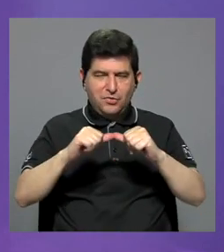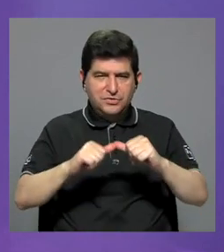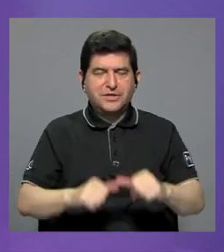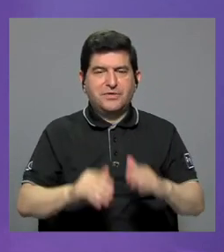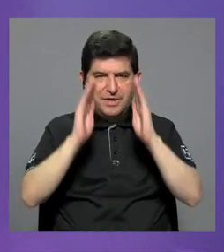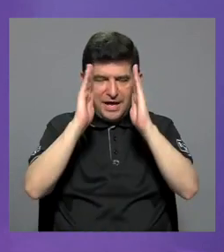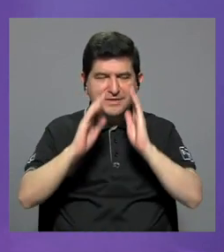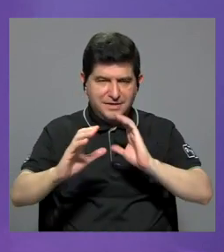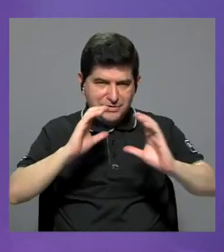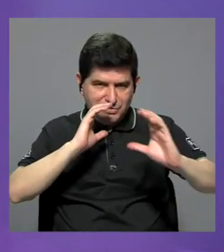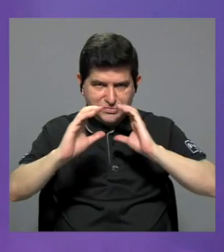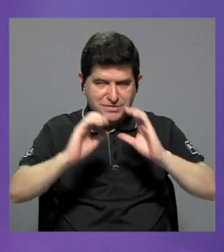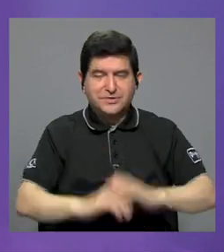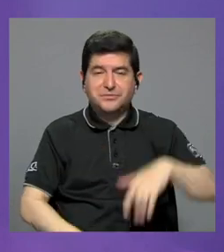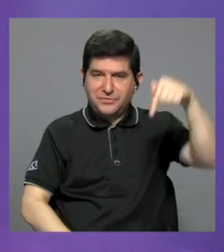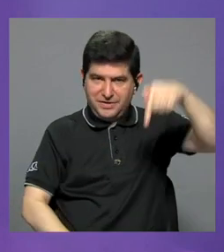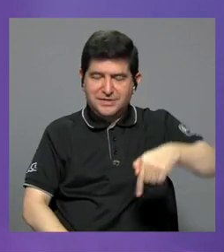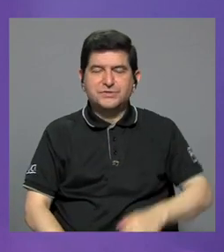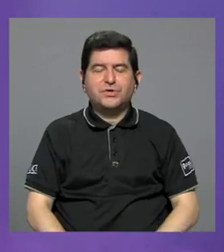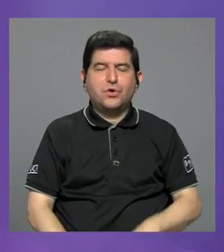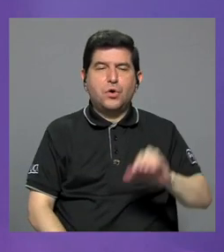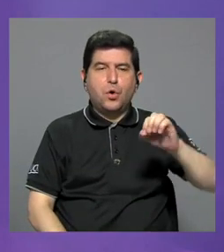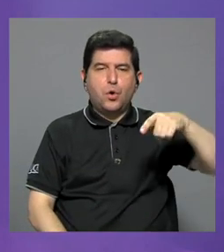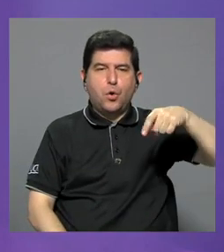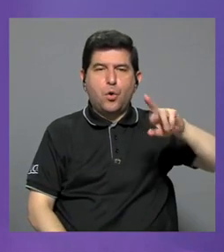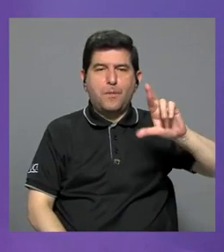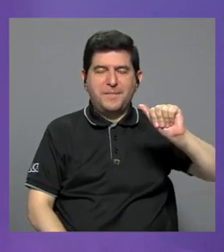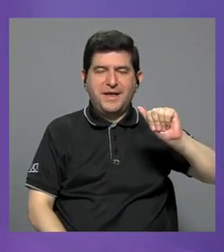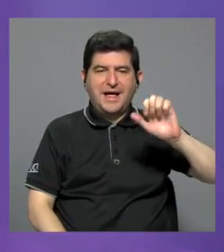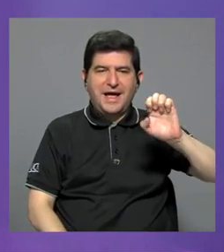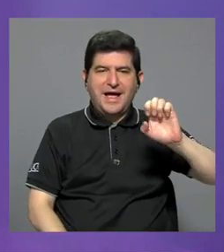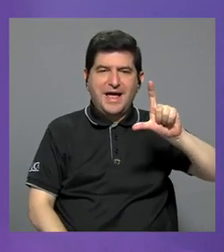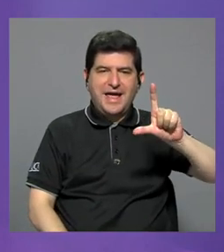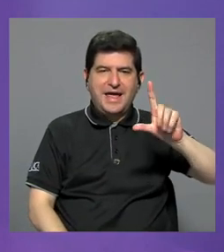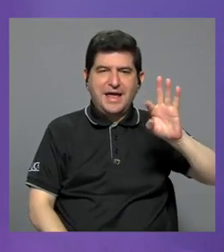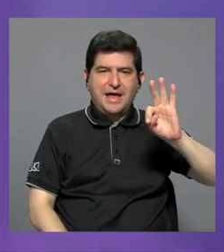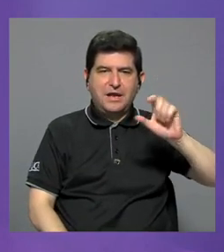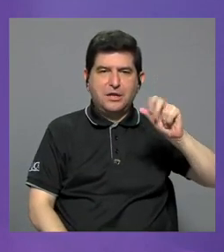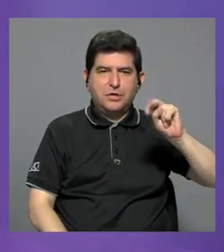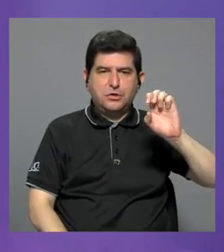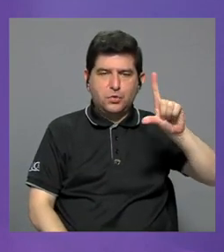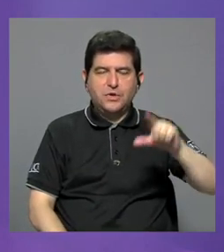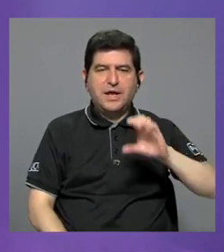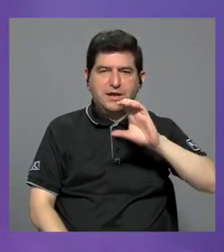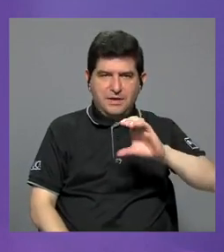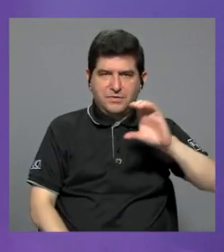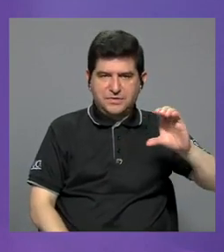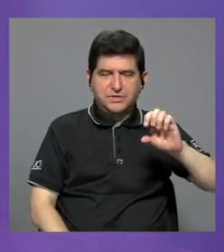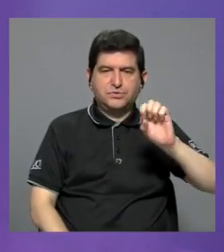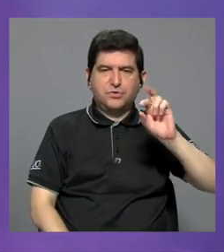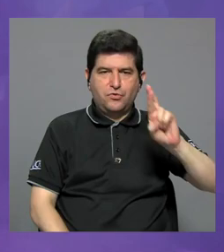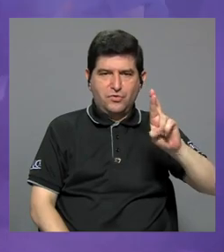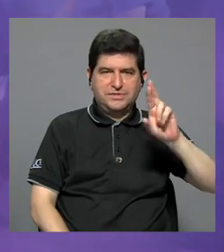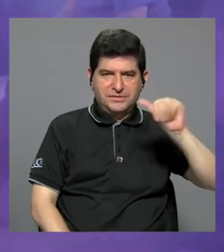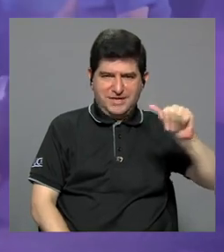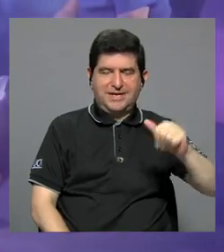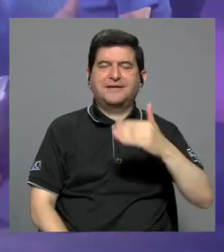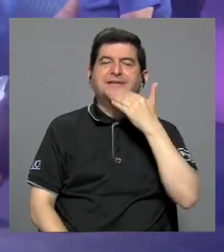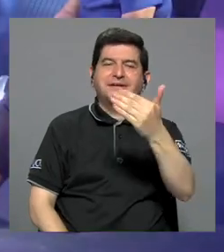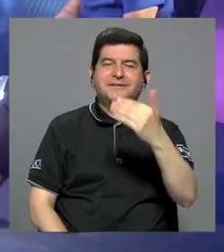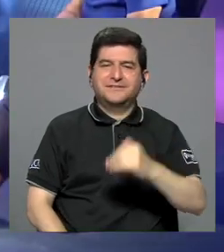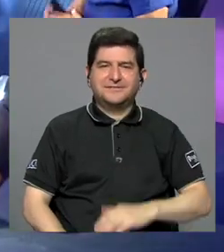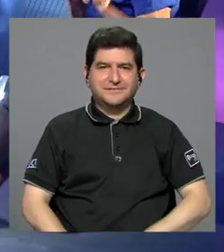continuar con esta conversación acerca de la ópera El Túnel, de Carlos Castro y Roxana Ávila. Muchas